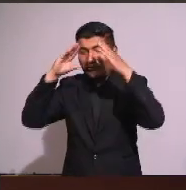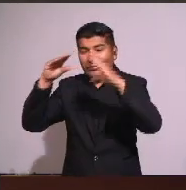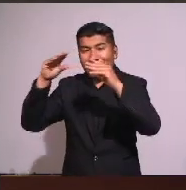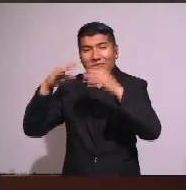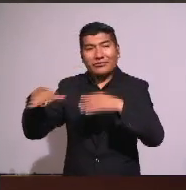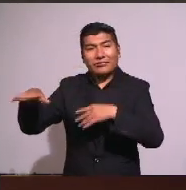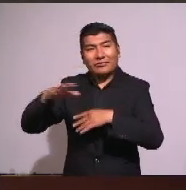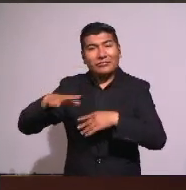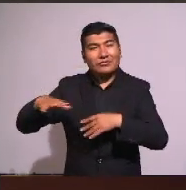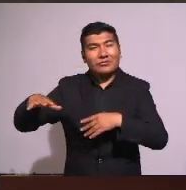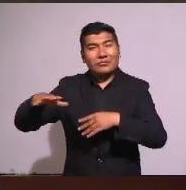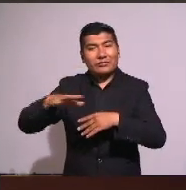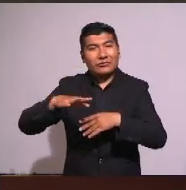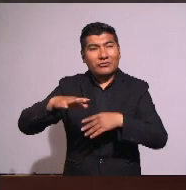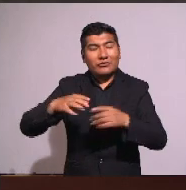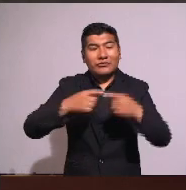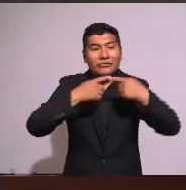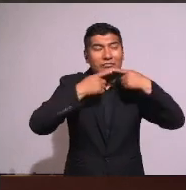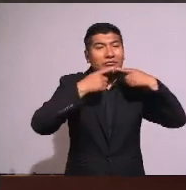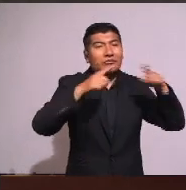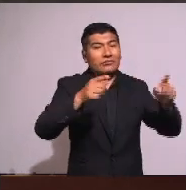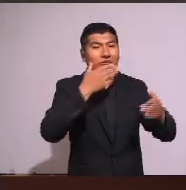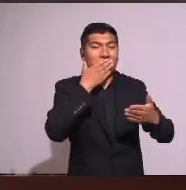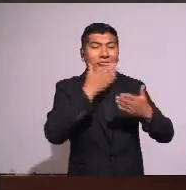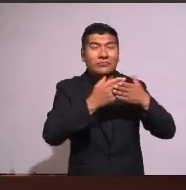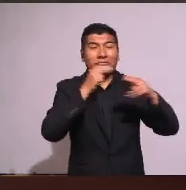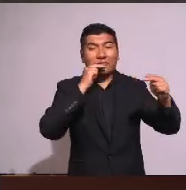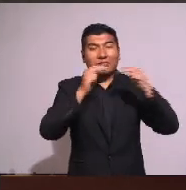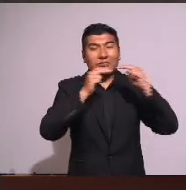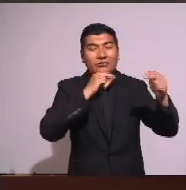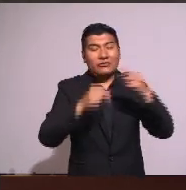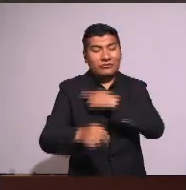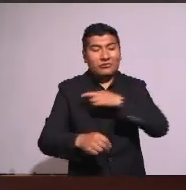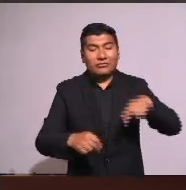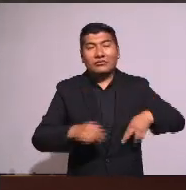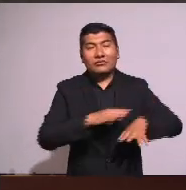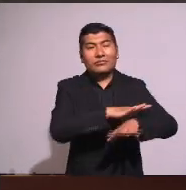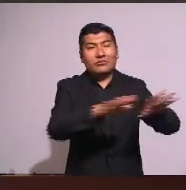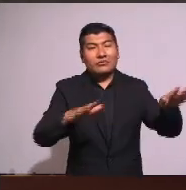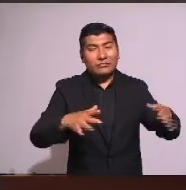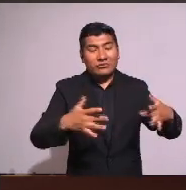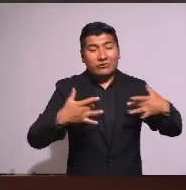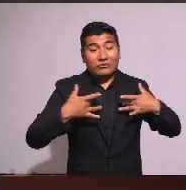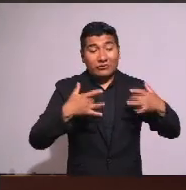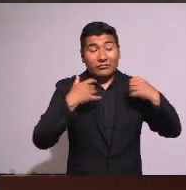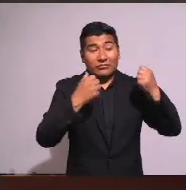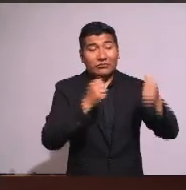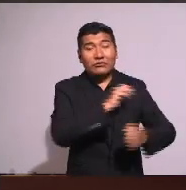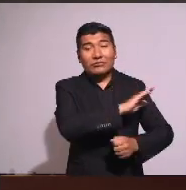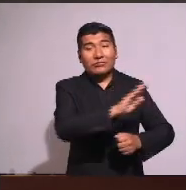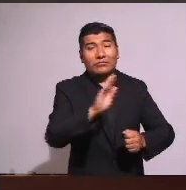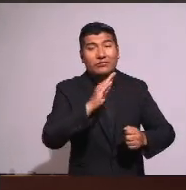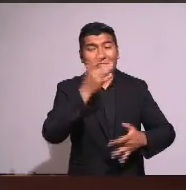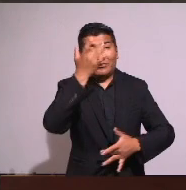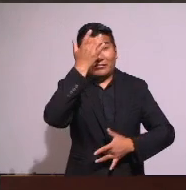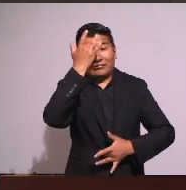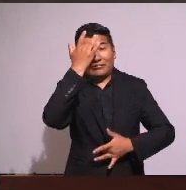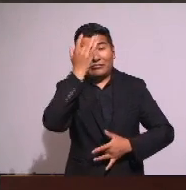sinagogas, proclamando la buena noticia del reino, curando todas las